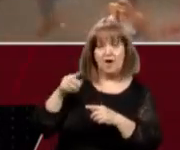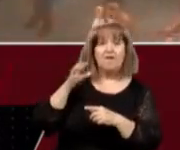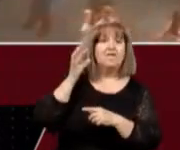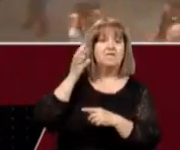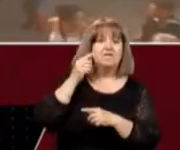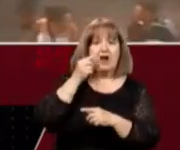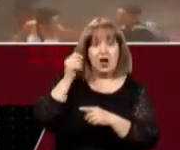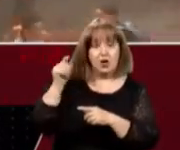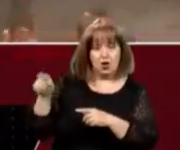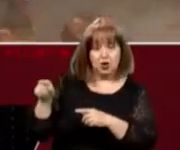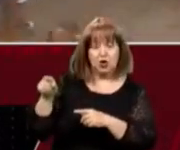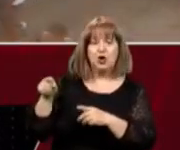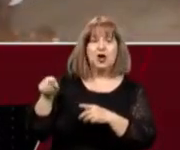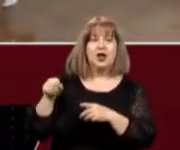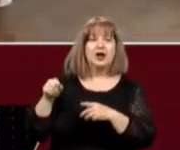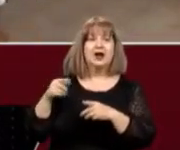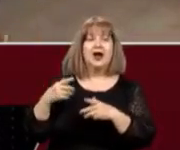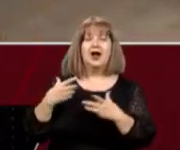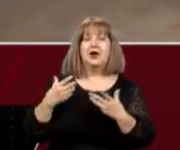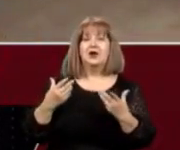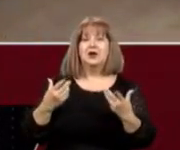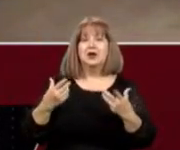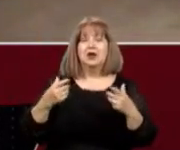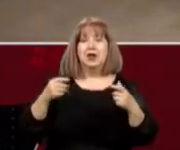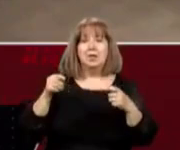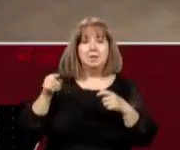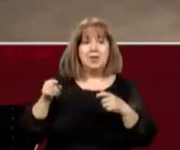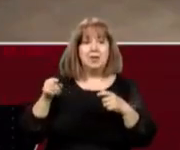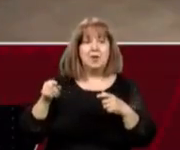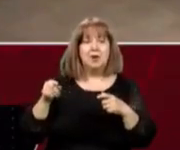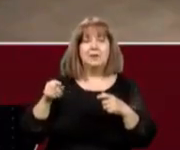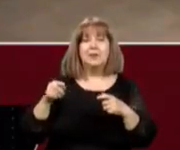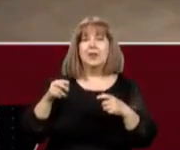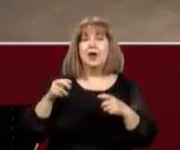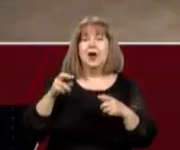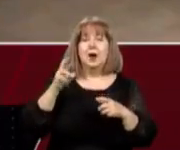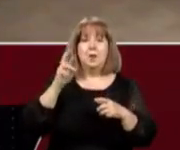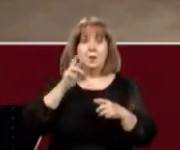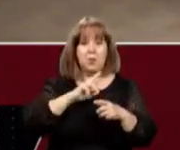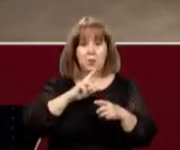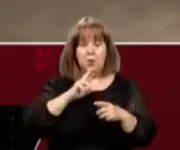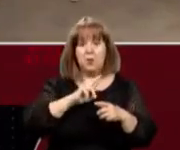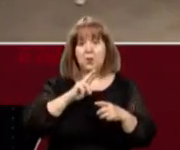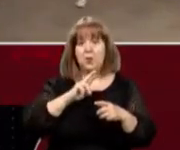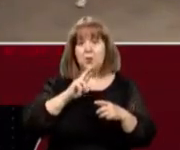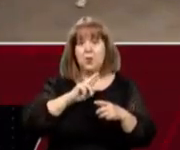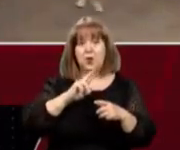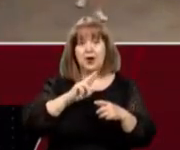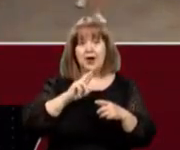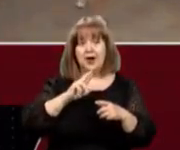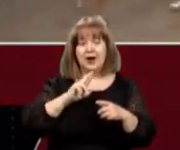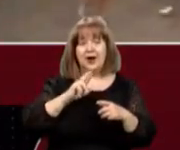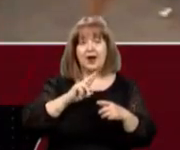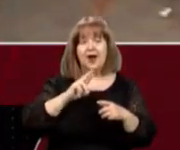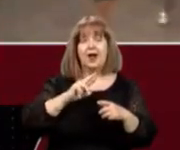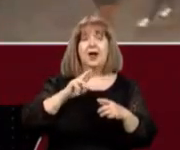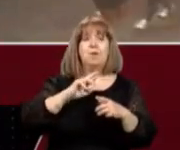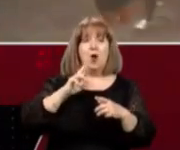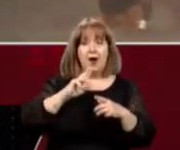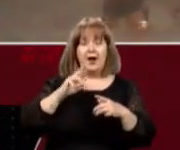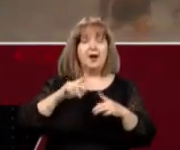en Disney, mis hijas se criaron, claro, las criamos como princesas y después a mí me empezaron a decir, pará, no, hay princesas de Disney que son lindas, como claro.